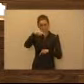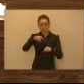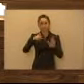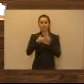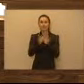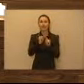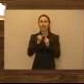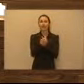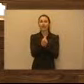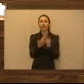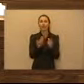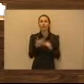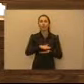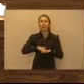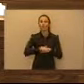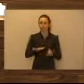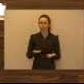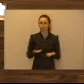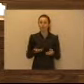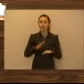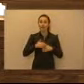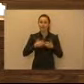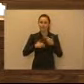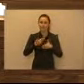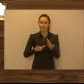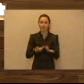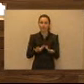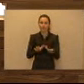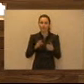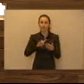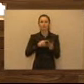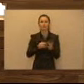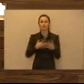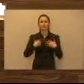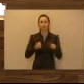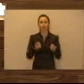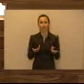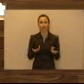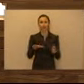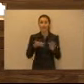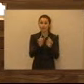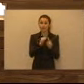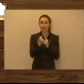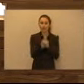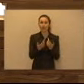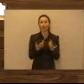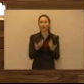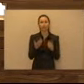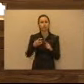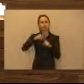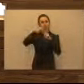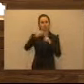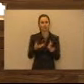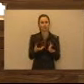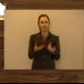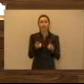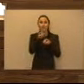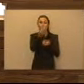indicador fundamental del funcionamiento del sistema sanitario. Son un indicador clave.